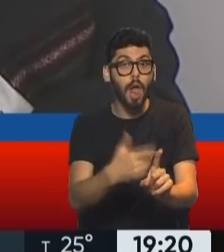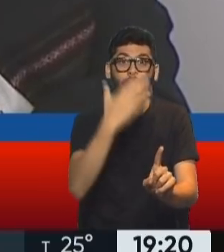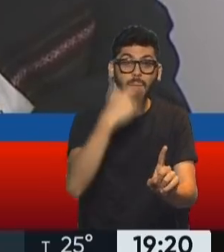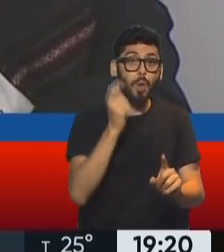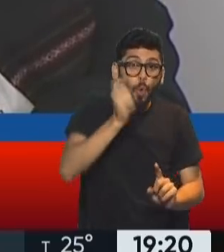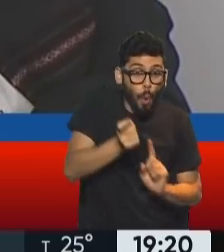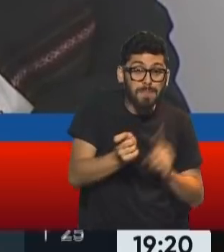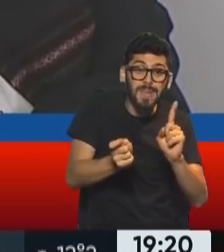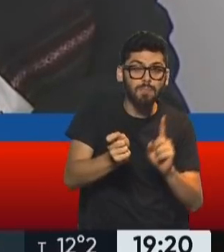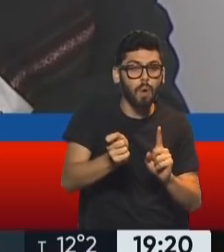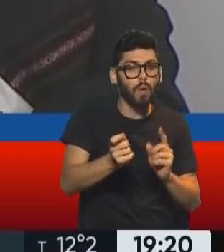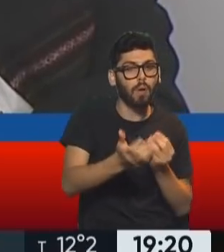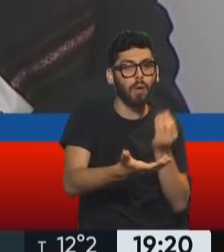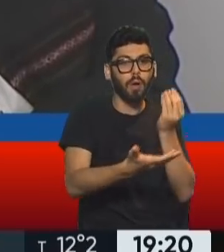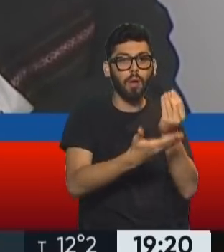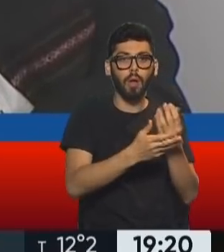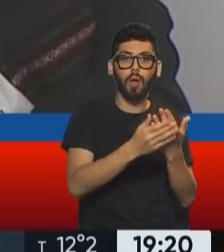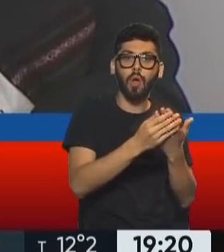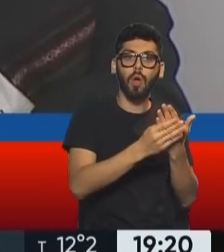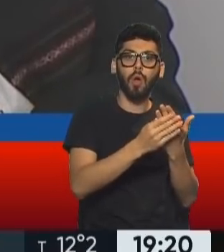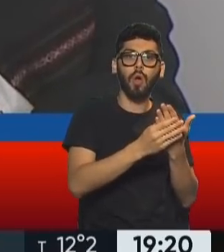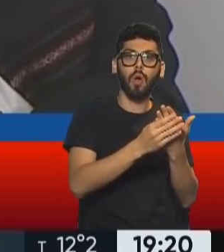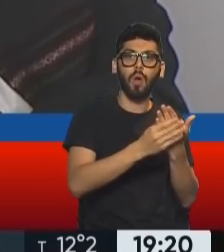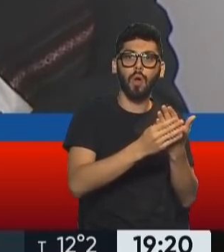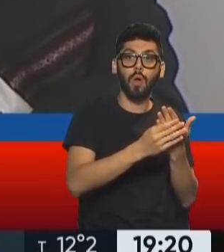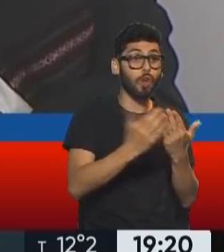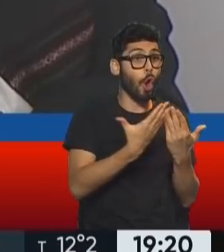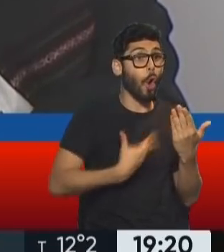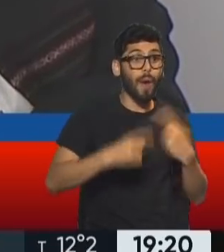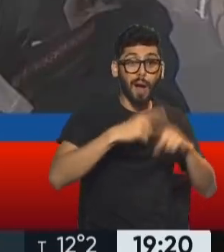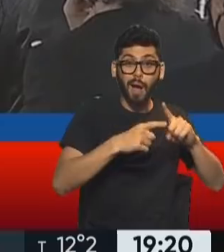gobierno que lo apresó a Lula.